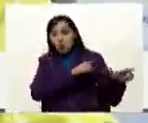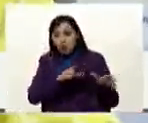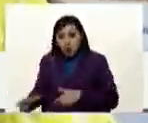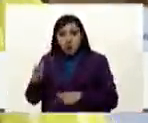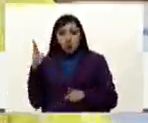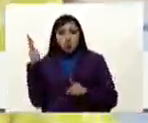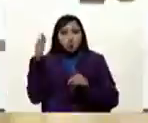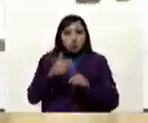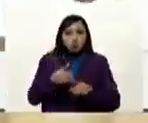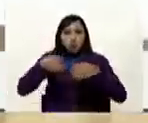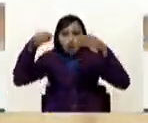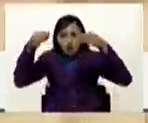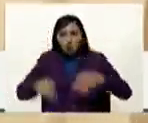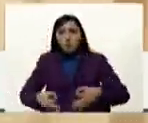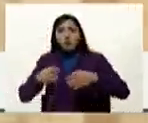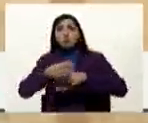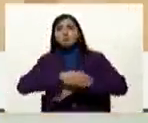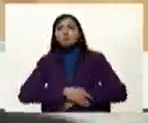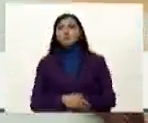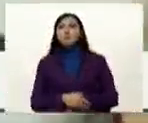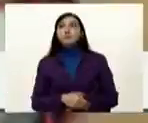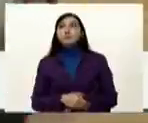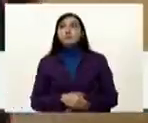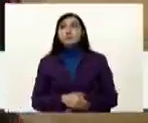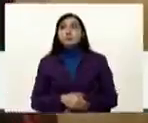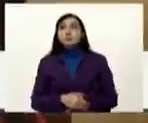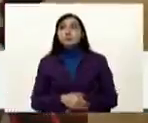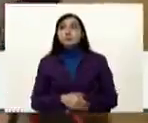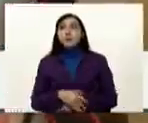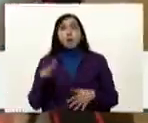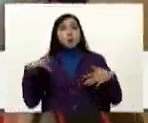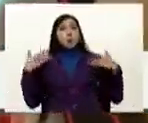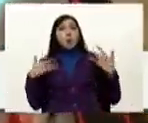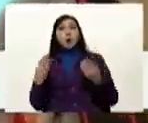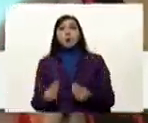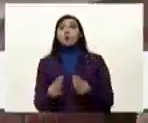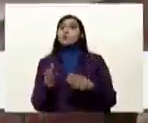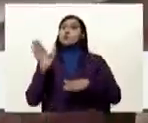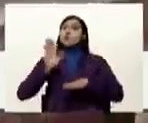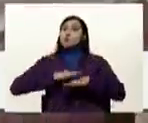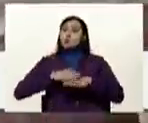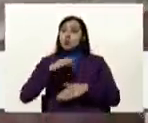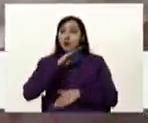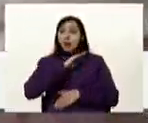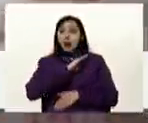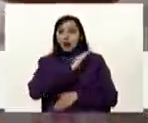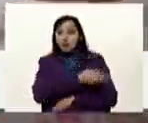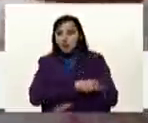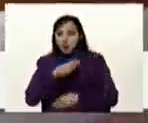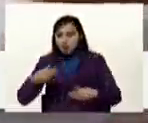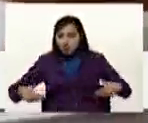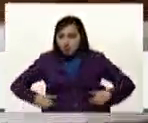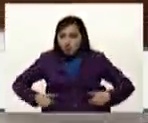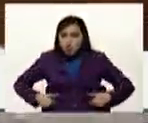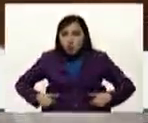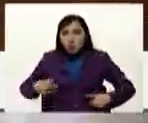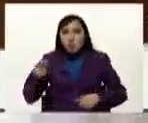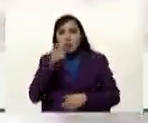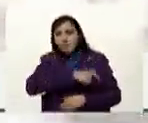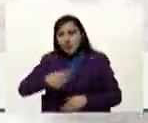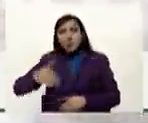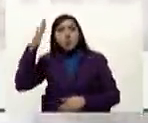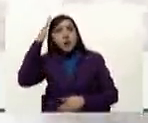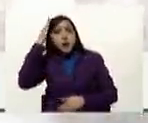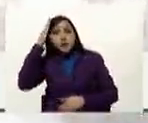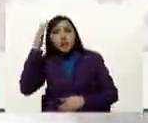la meta, presidente. Y desde acá, pues, nos alegra mucho, presidente, porque es un esfuerzo y nuestra gente sabe que este esfuerzo